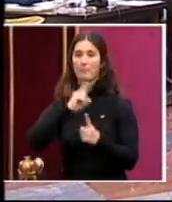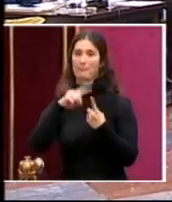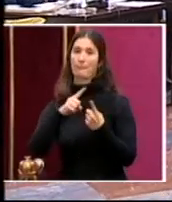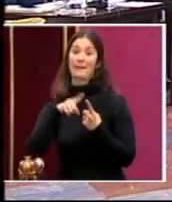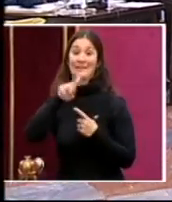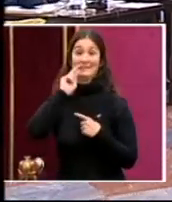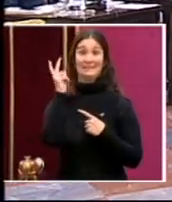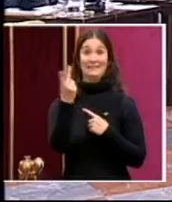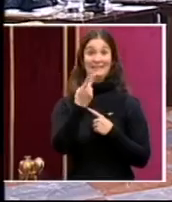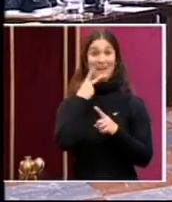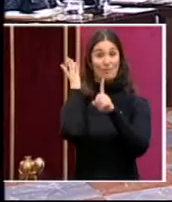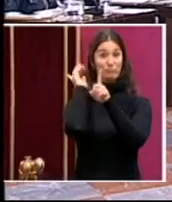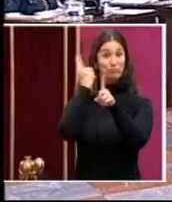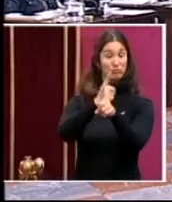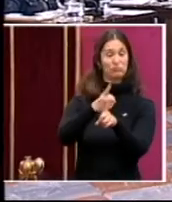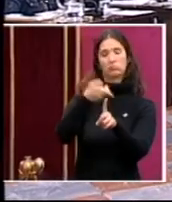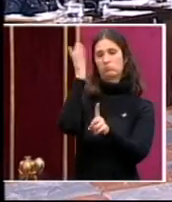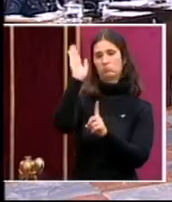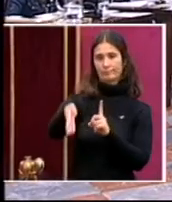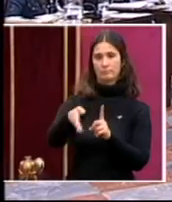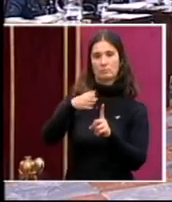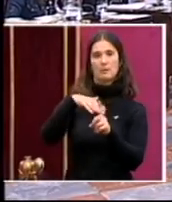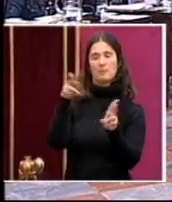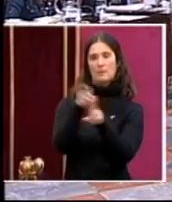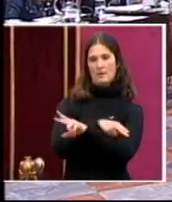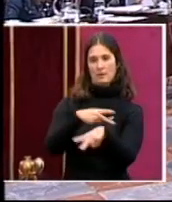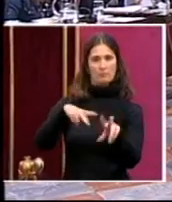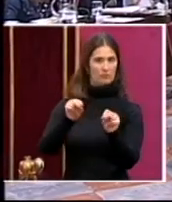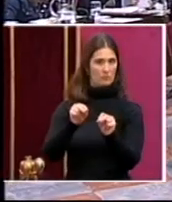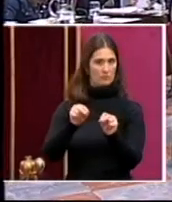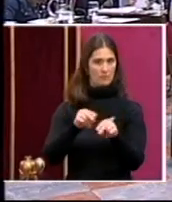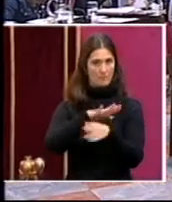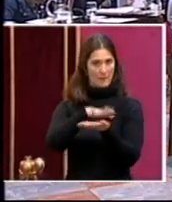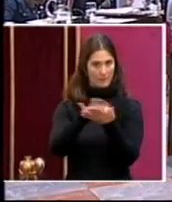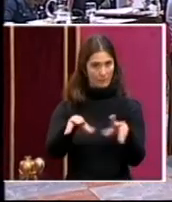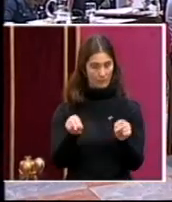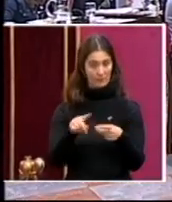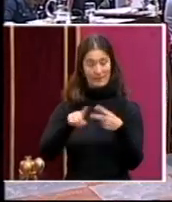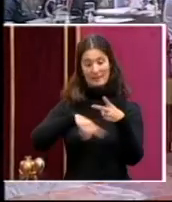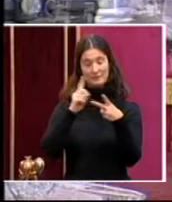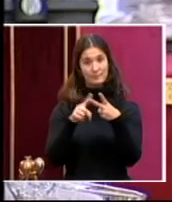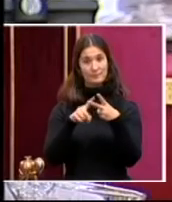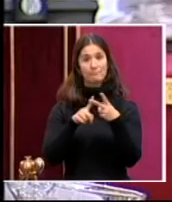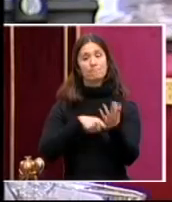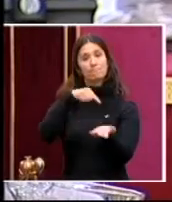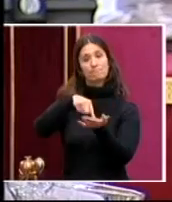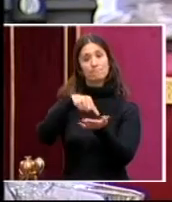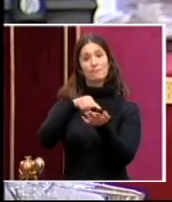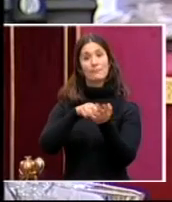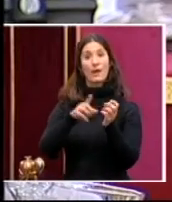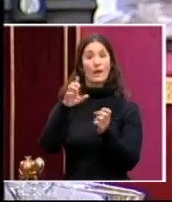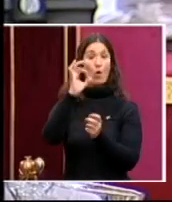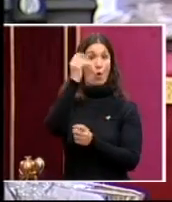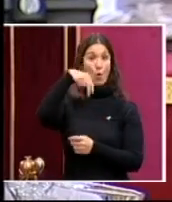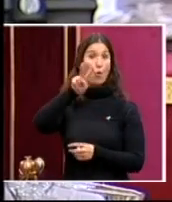estos transfeminicidios y exigir el cese de los mismos, como así su depuración. Segundo, instar a las Naciones